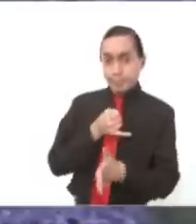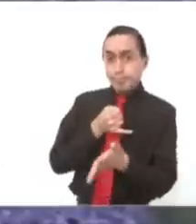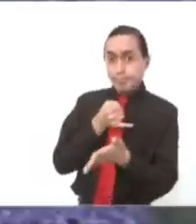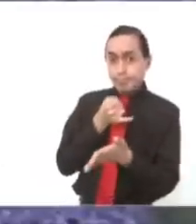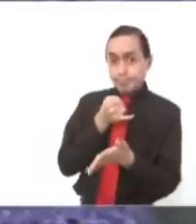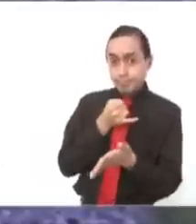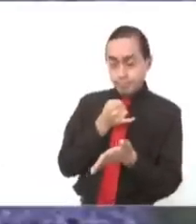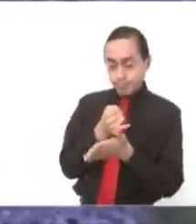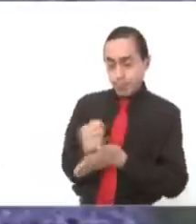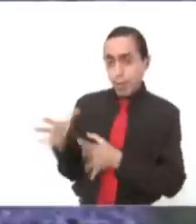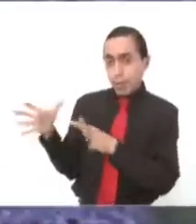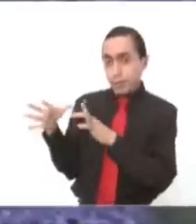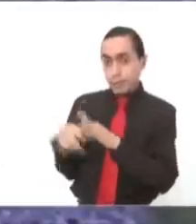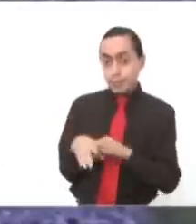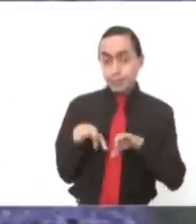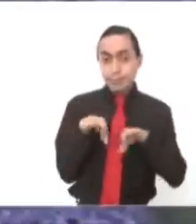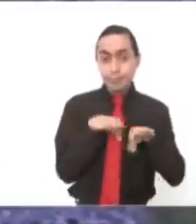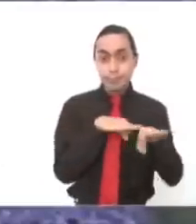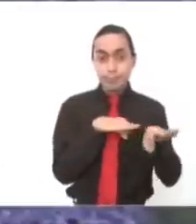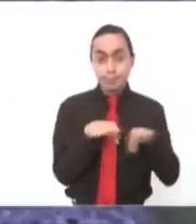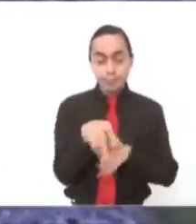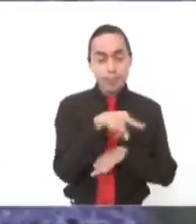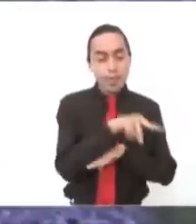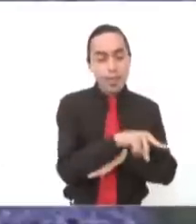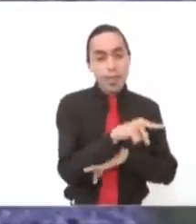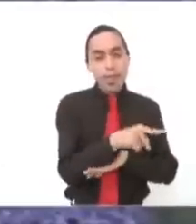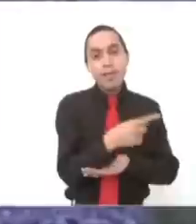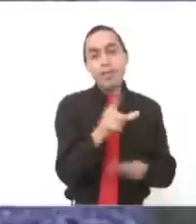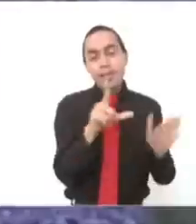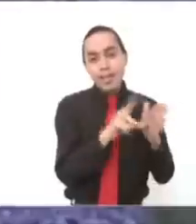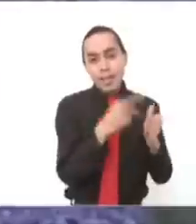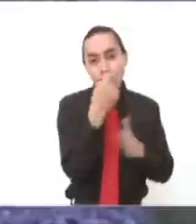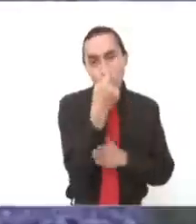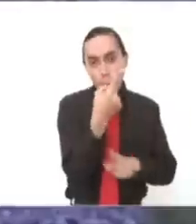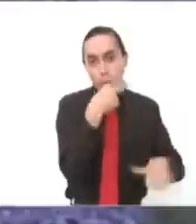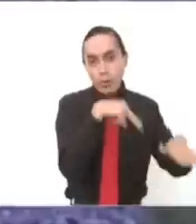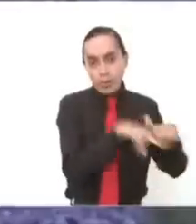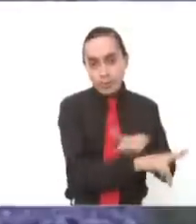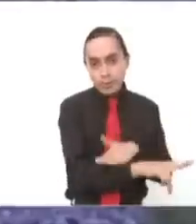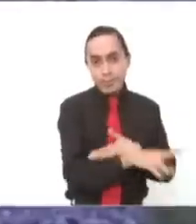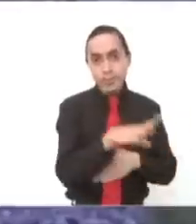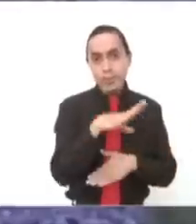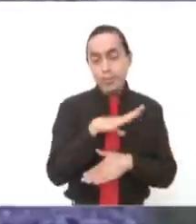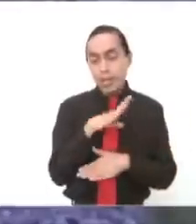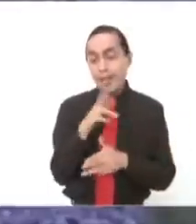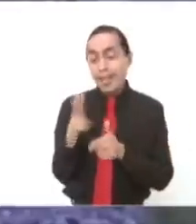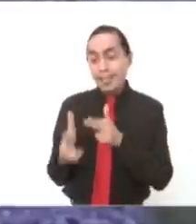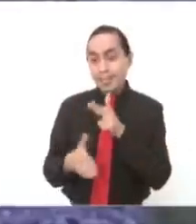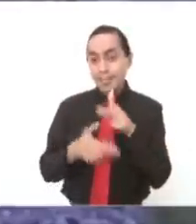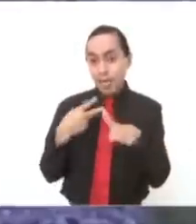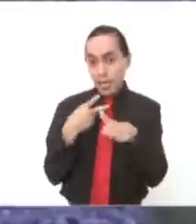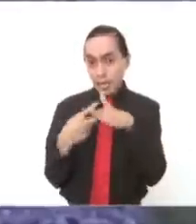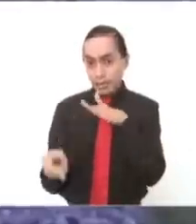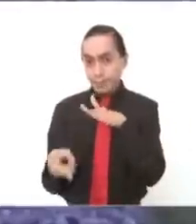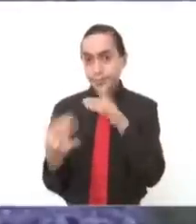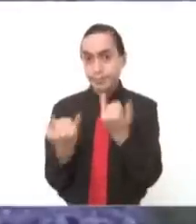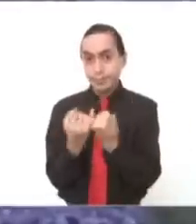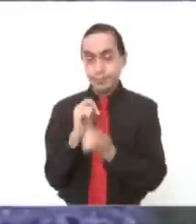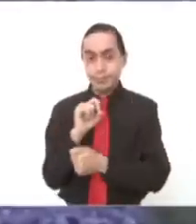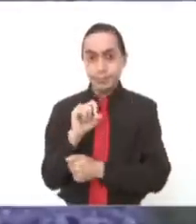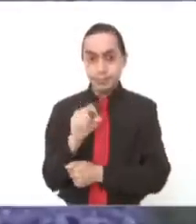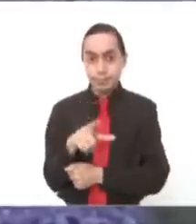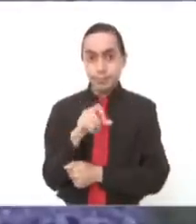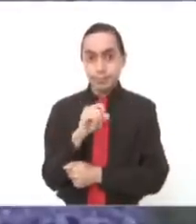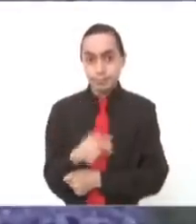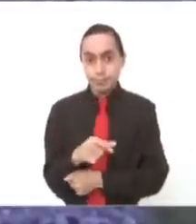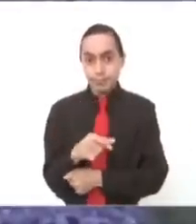trabajar en estos frentes, en la línea 1 del metro, en los trenes del tren ligero, y así vamos